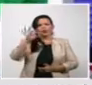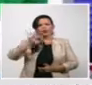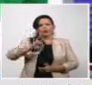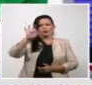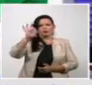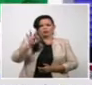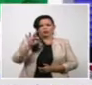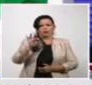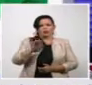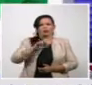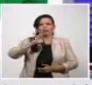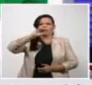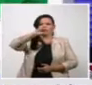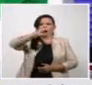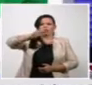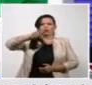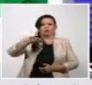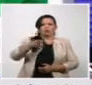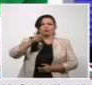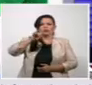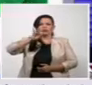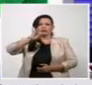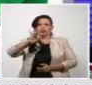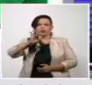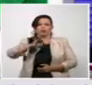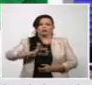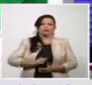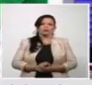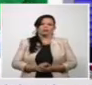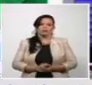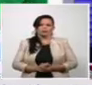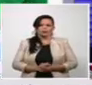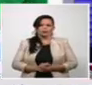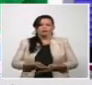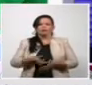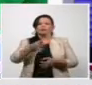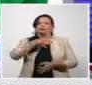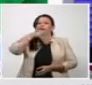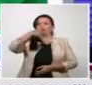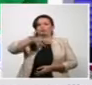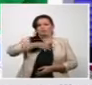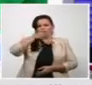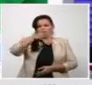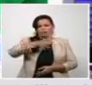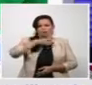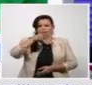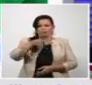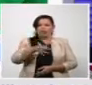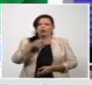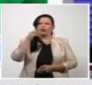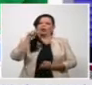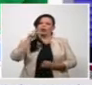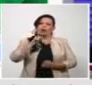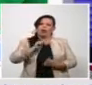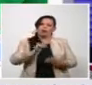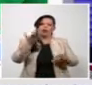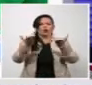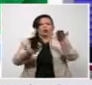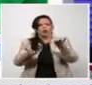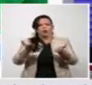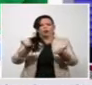de 0,7%, que, como siempre también decimos, inferior a la del mundo, de